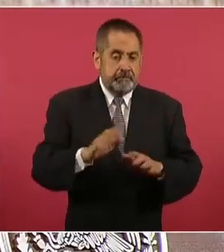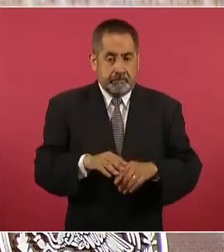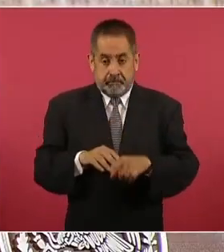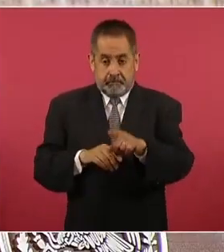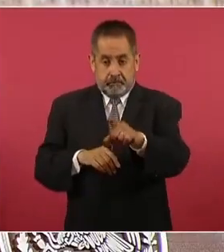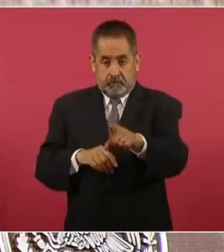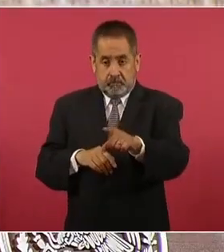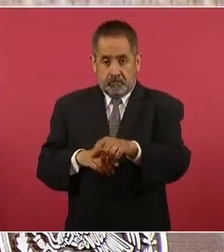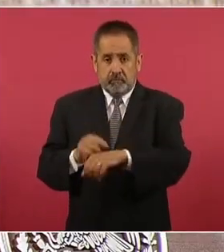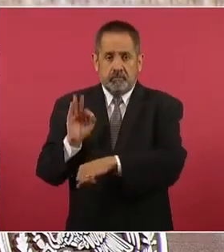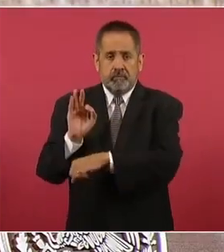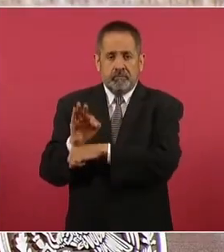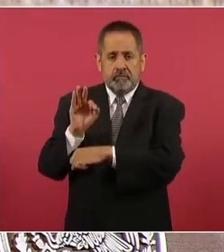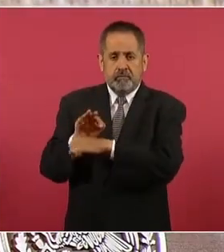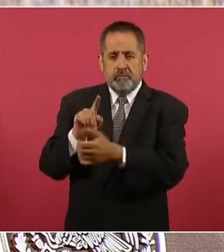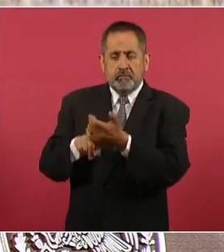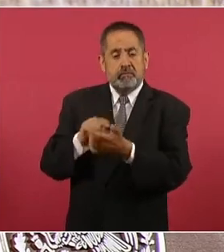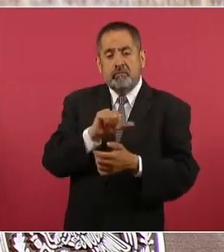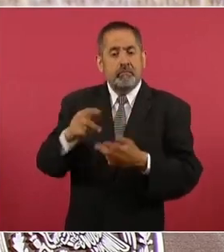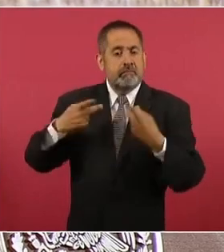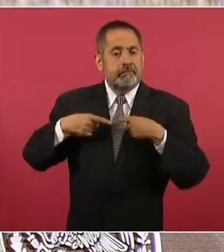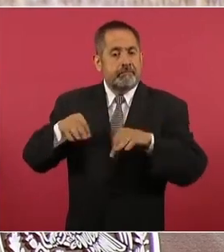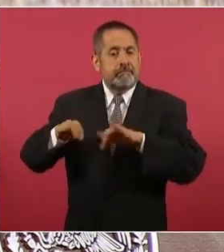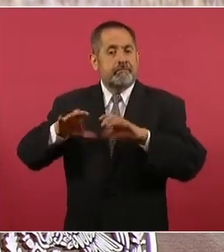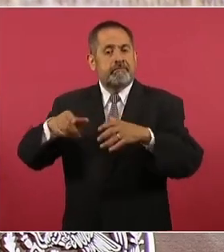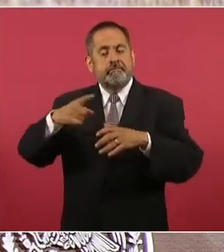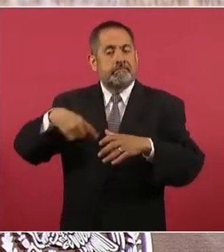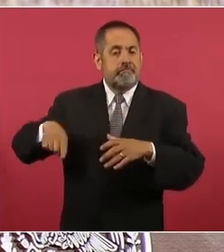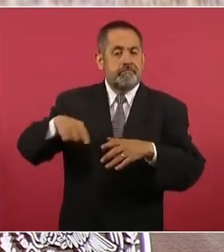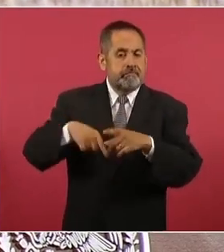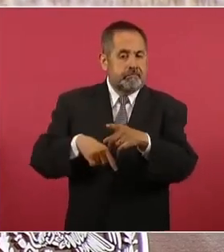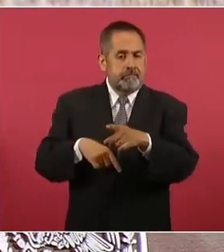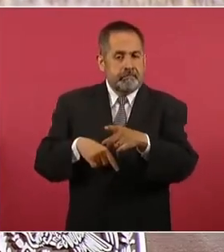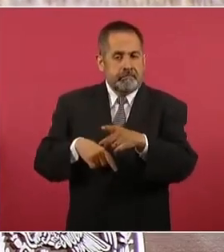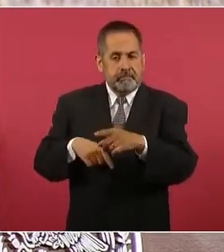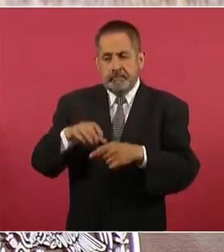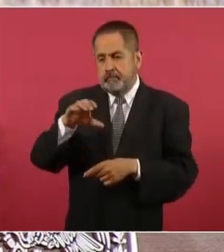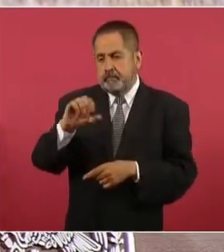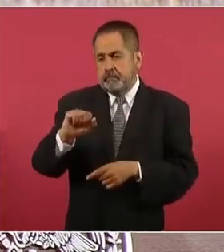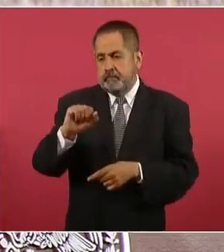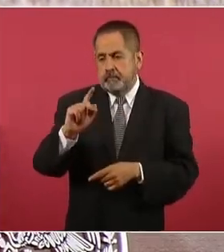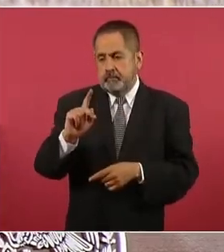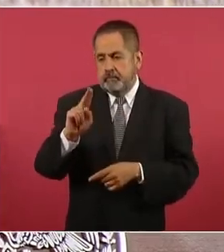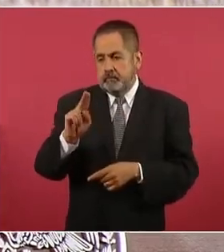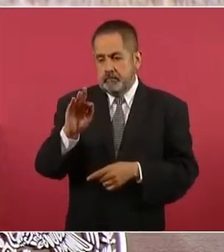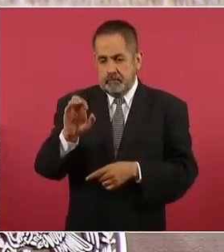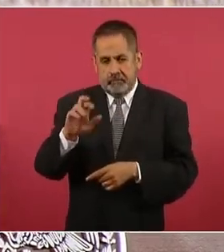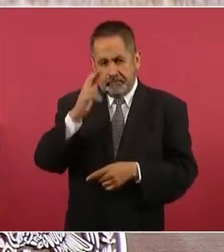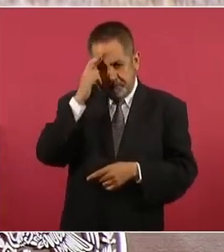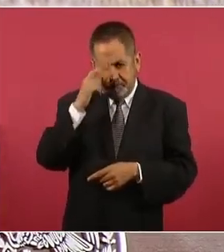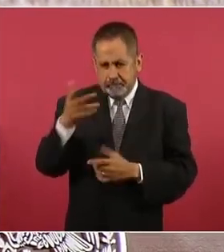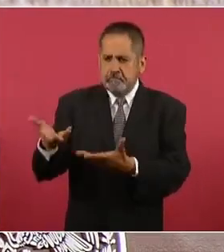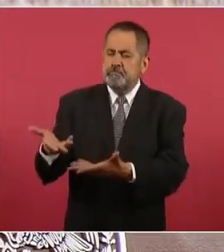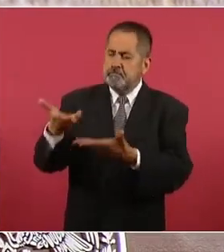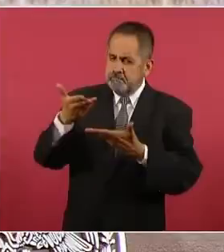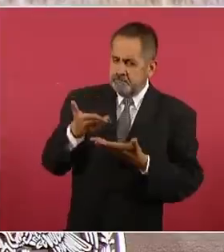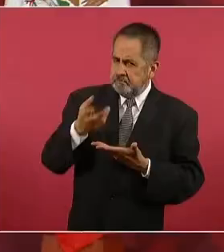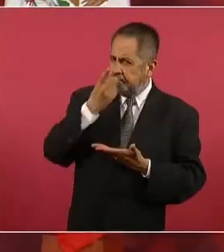Tú, defendiendo a los trabajadores de Capufe, me